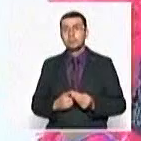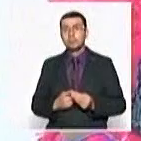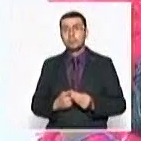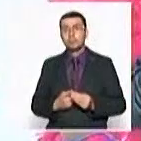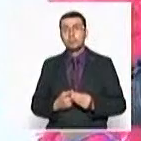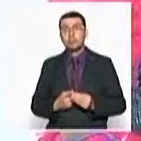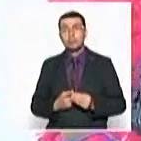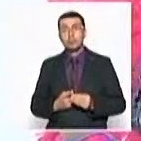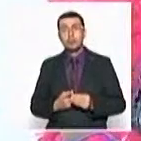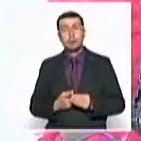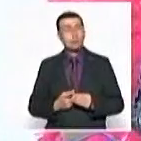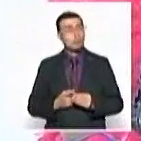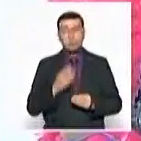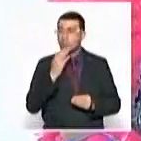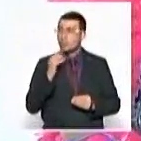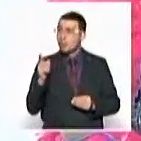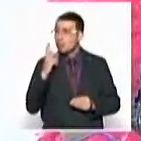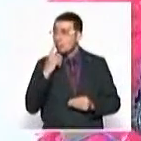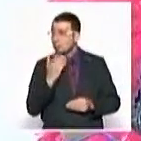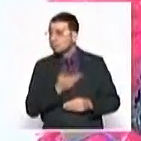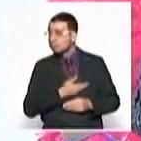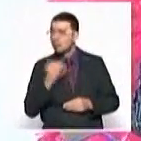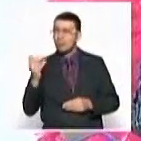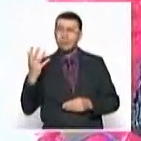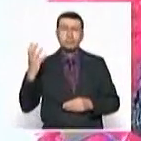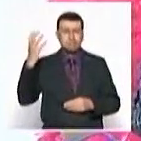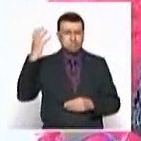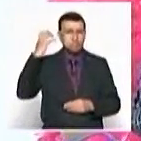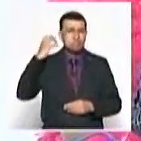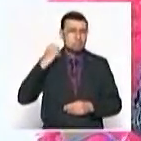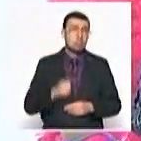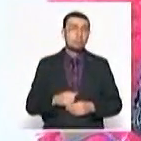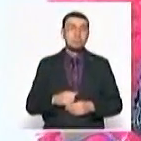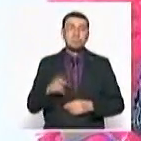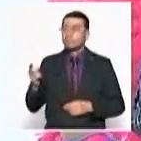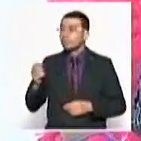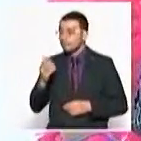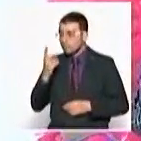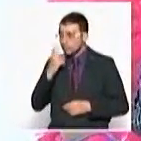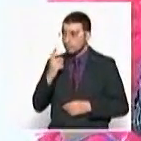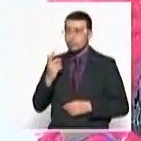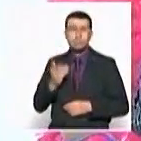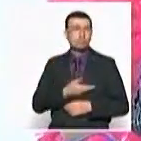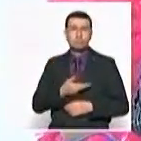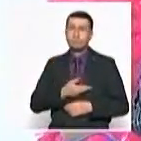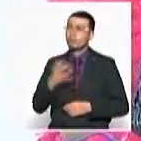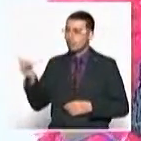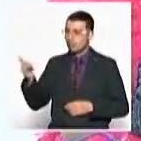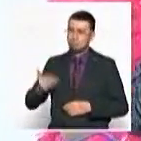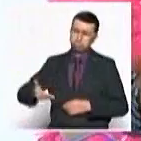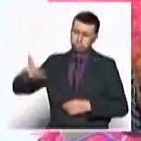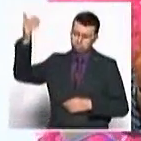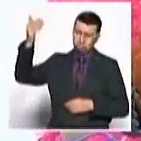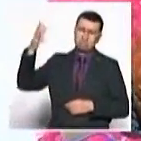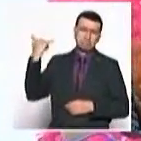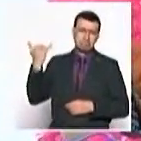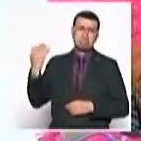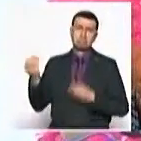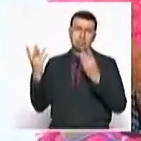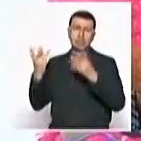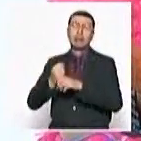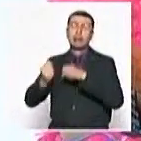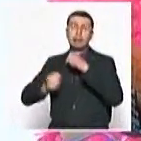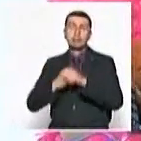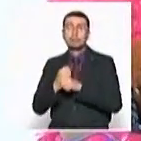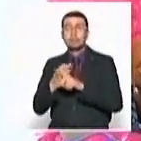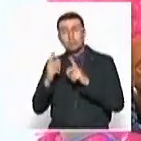sido, y las generaciones atrás, muy longevas, uh-huh. y muy longevos los padres. Y ahora usted se da